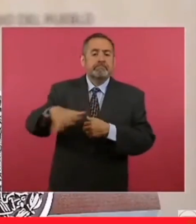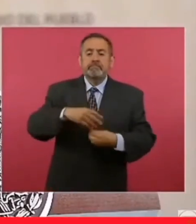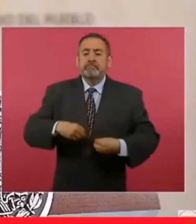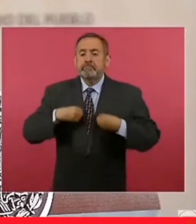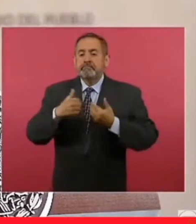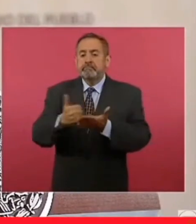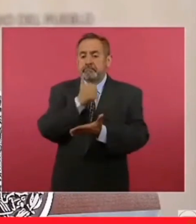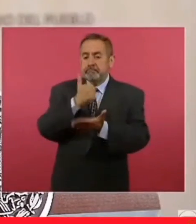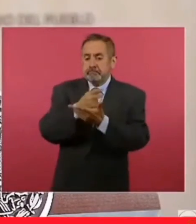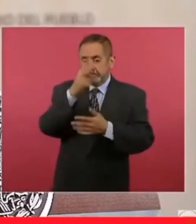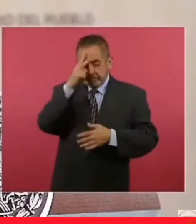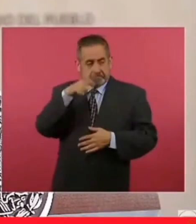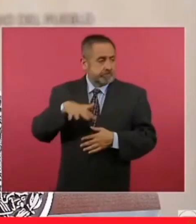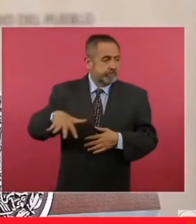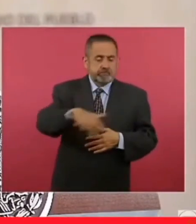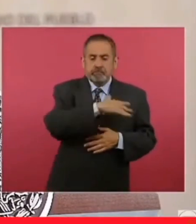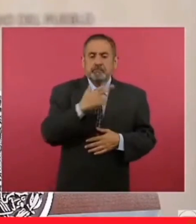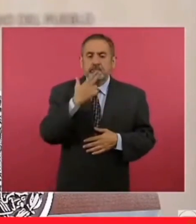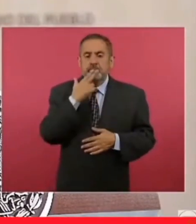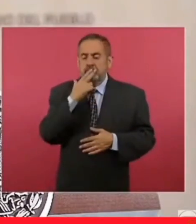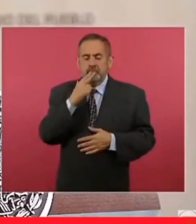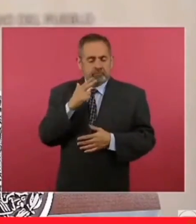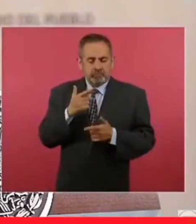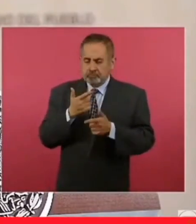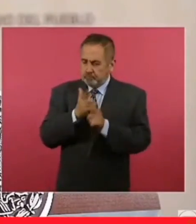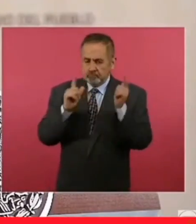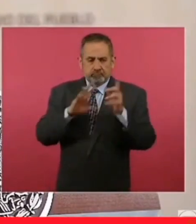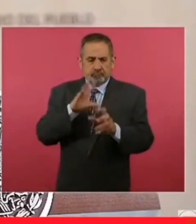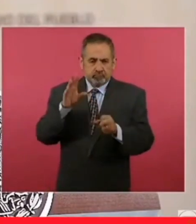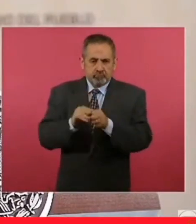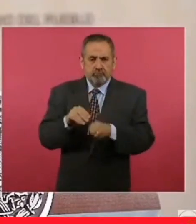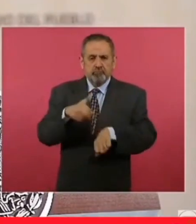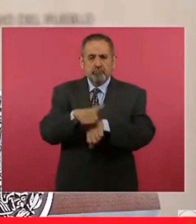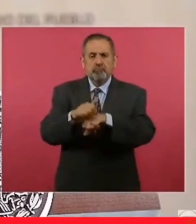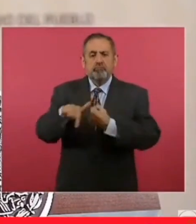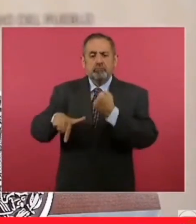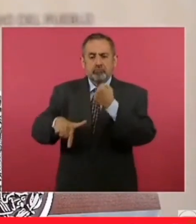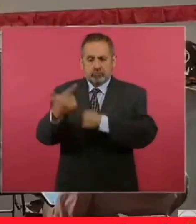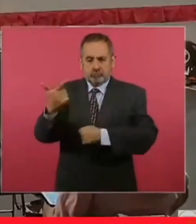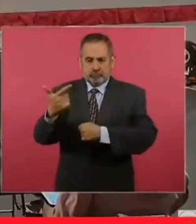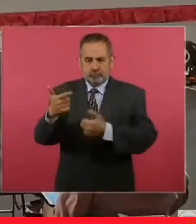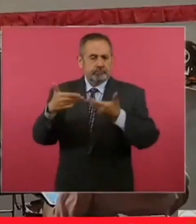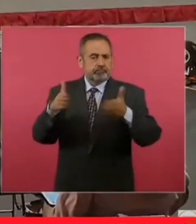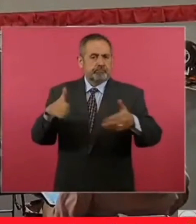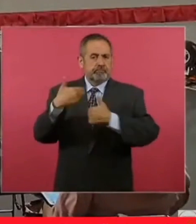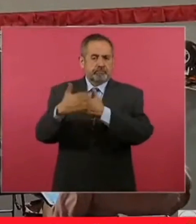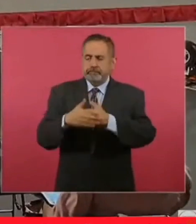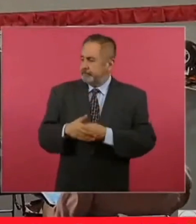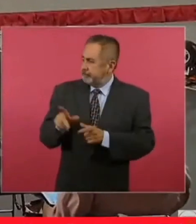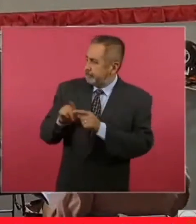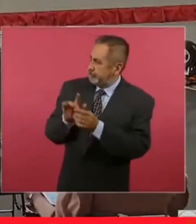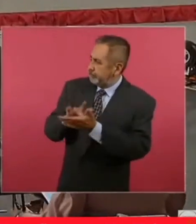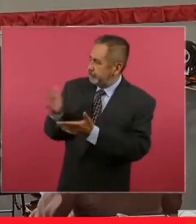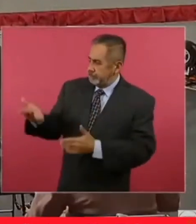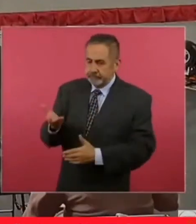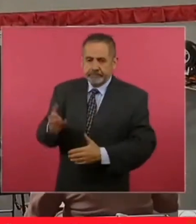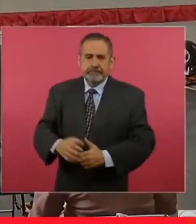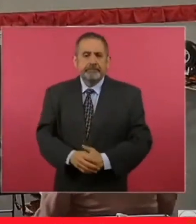Ciudad de México el uso total de la línea 12 del metro. Gracias, señor presidente.